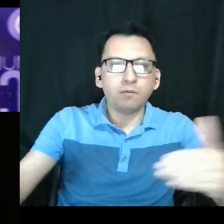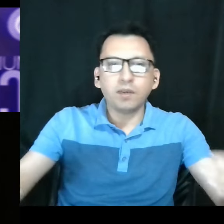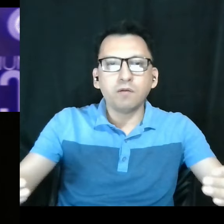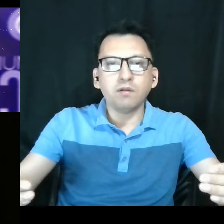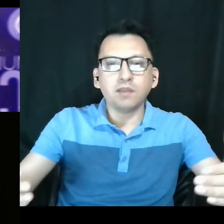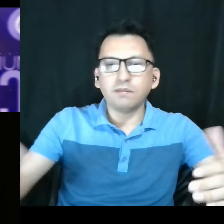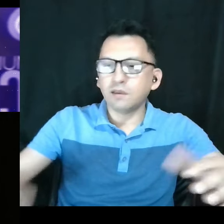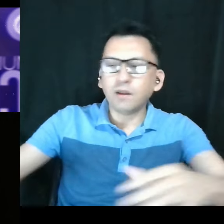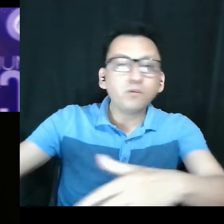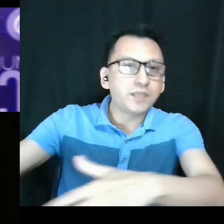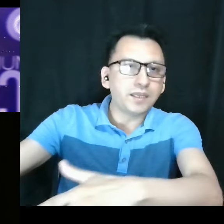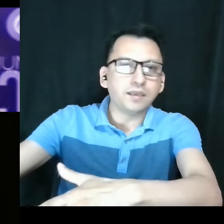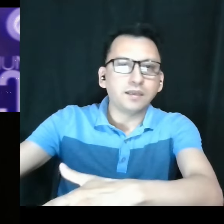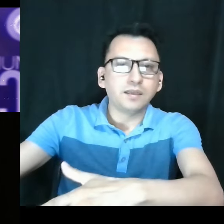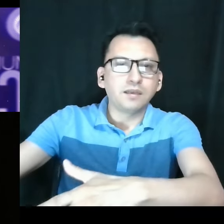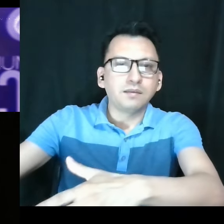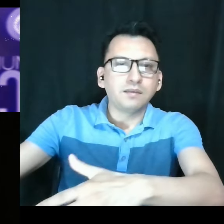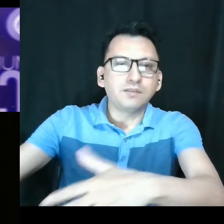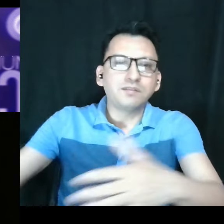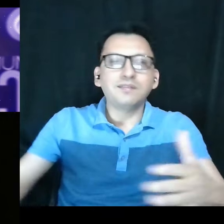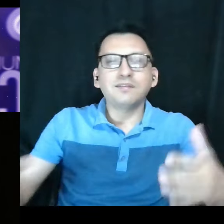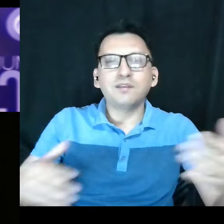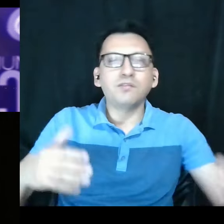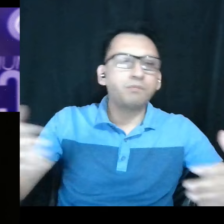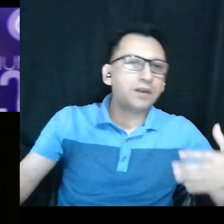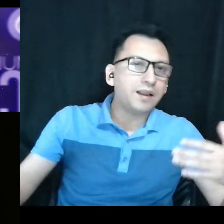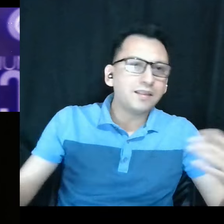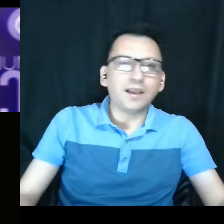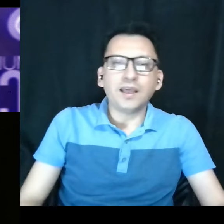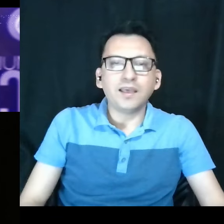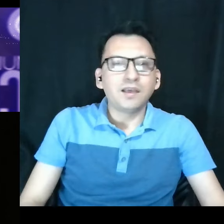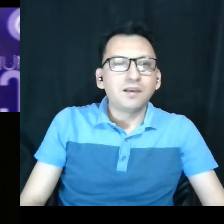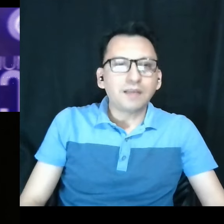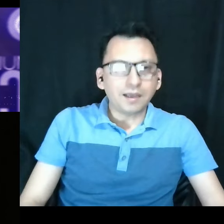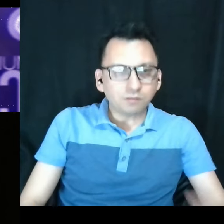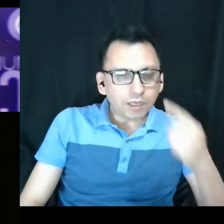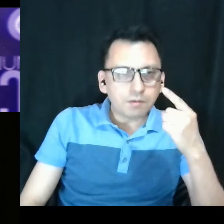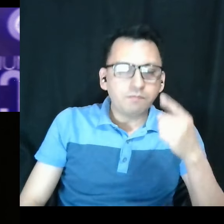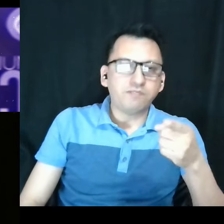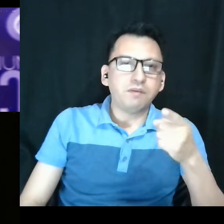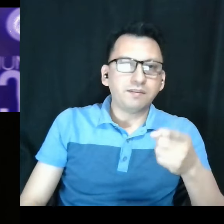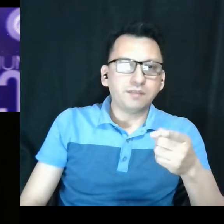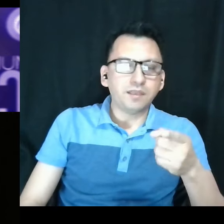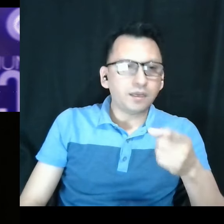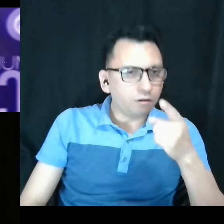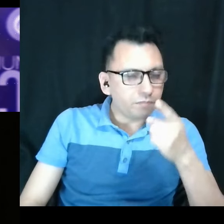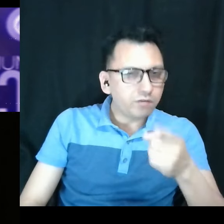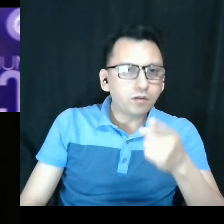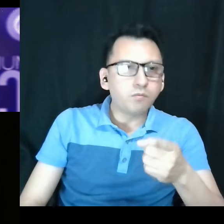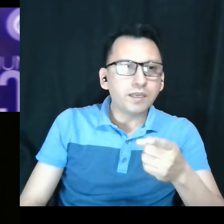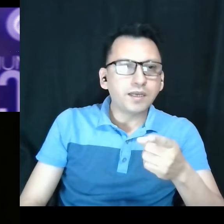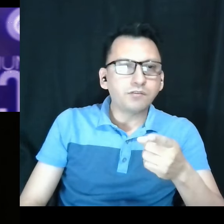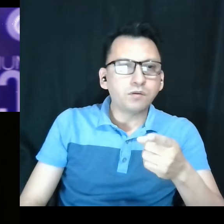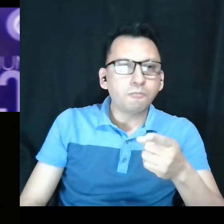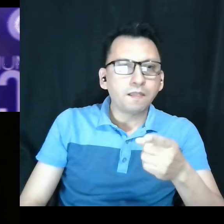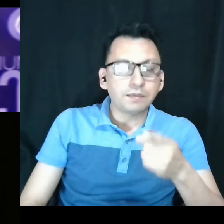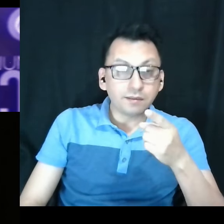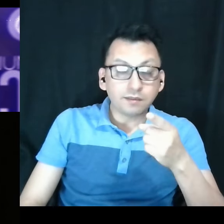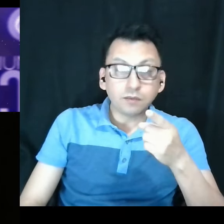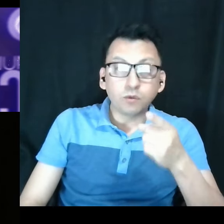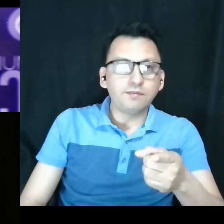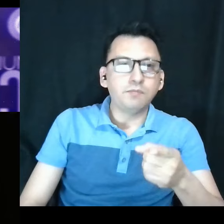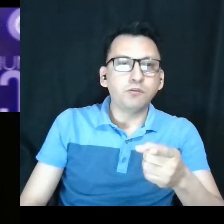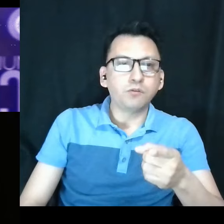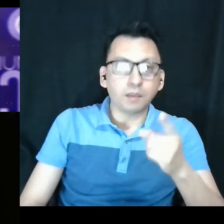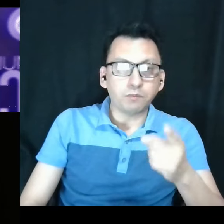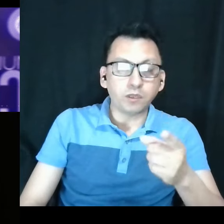fallan ni a favor ni en cont si no ahí lo tien Y entonces este siro se pone de la ley o sea eso es lo que me fastidia que los medios de comunicación